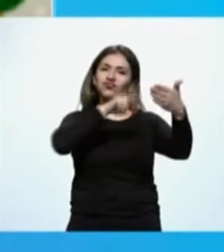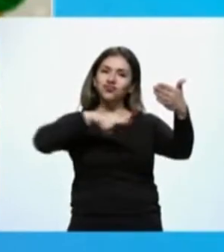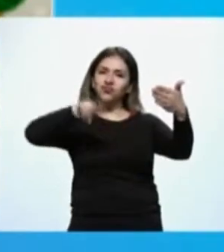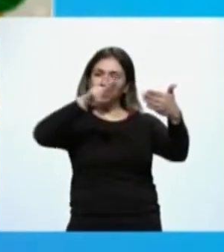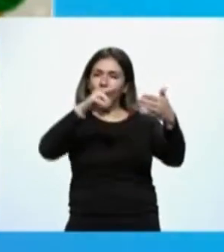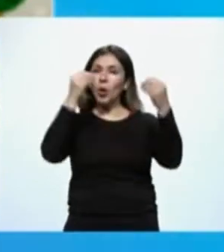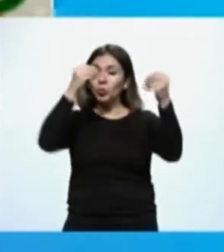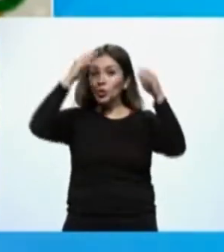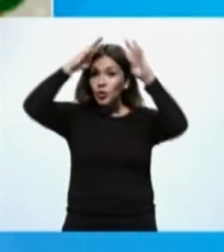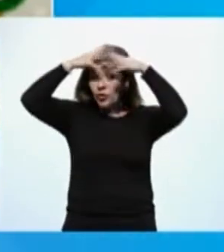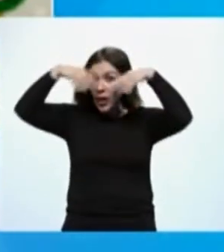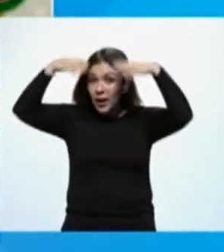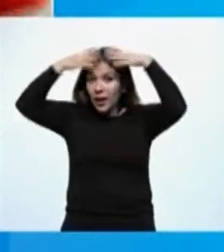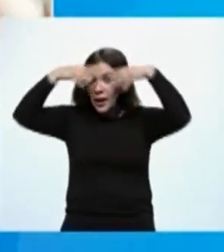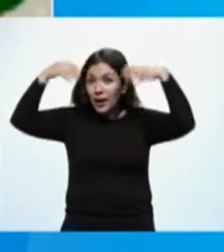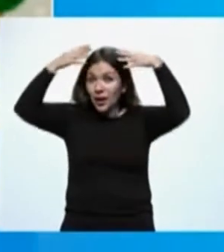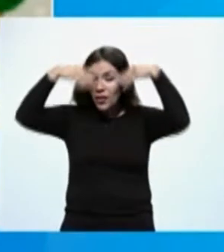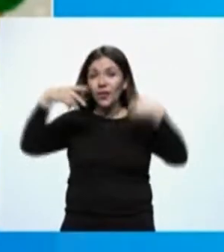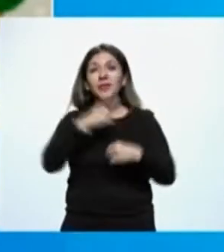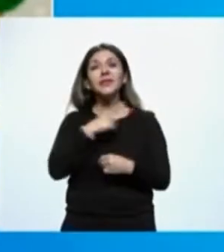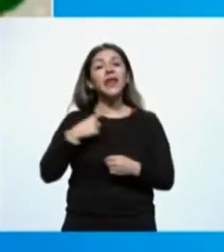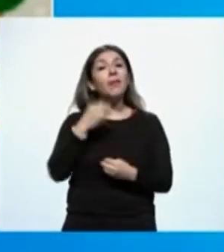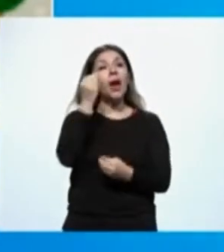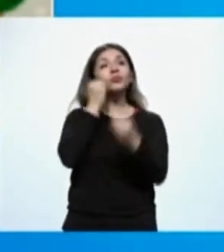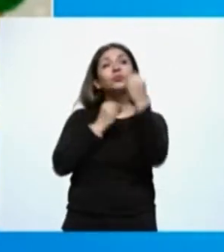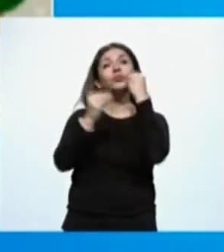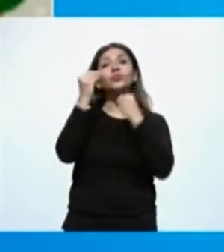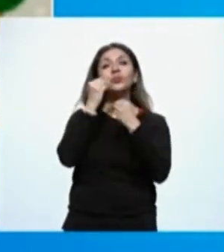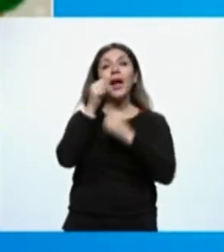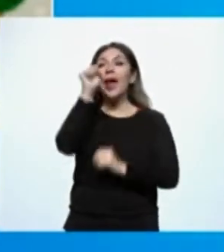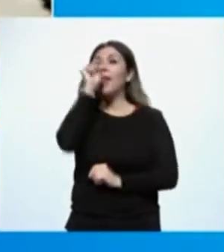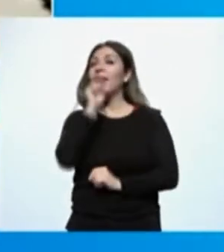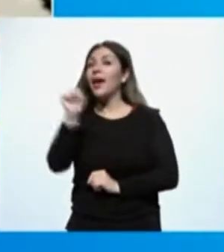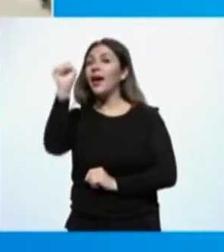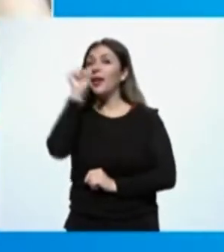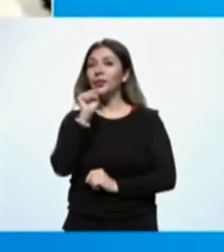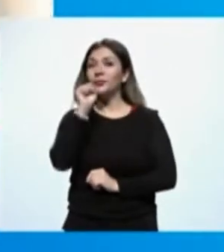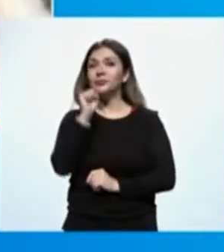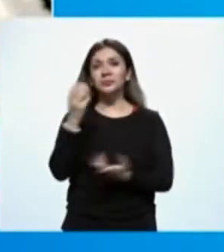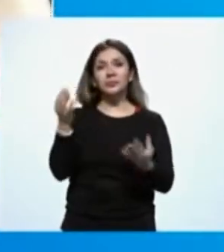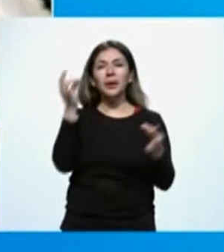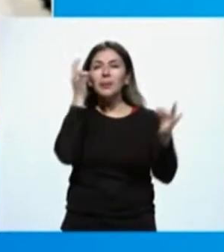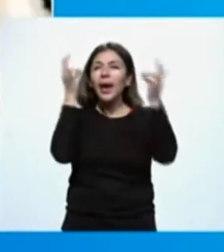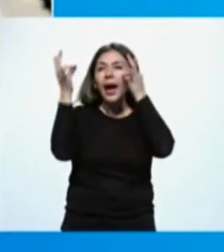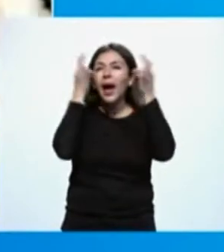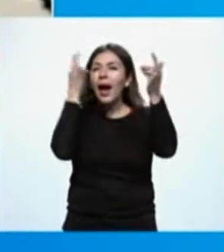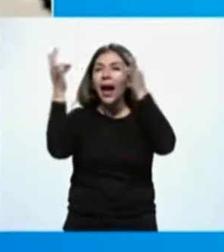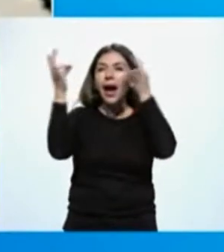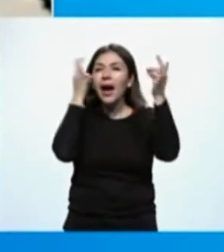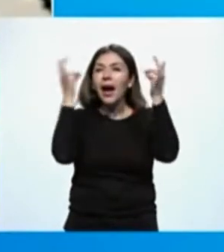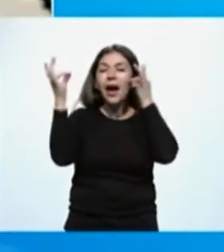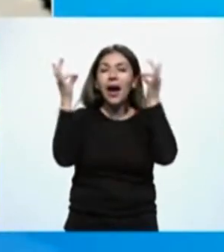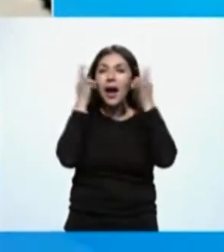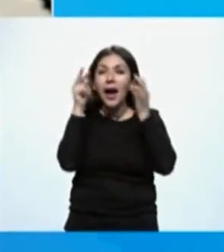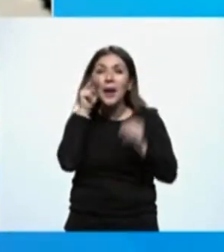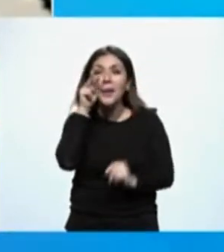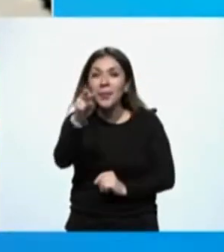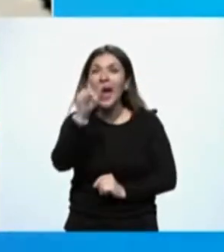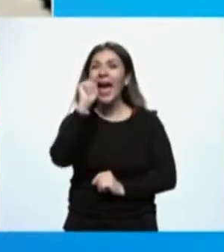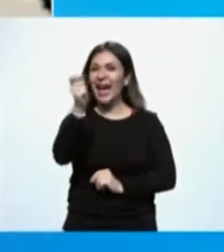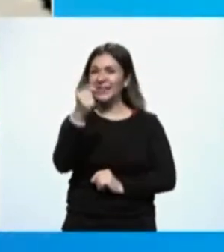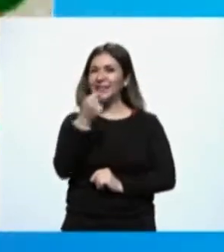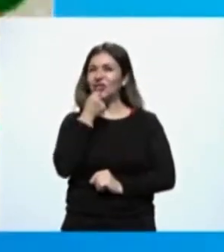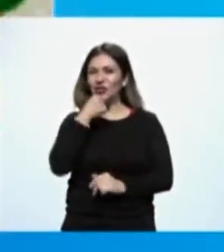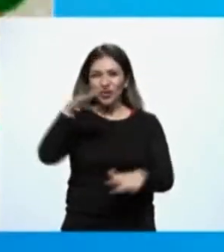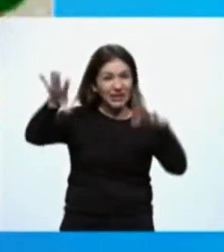Pintar mucho flequillo, que esté comiendo un barquillo. Muchas pecas en la cara, que se note que es un